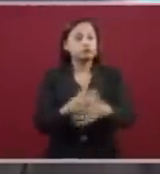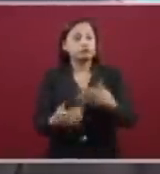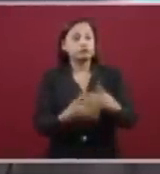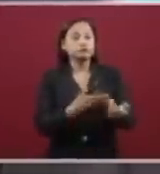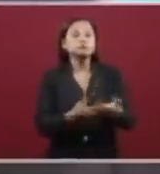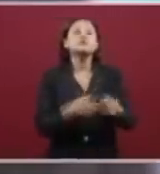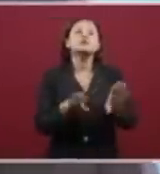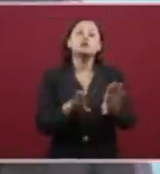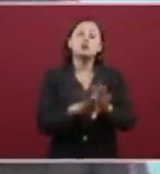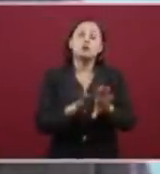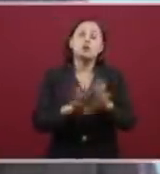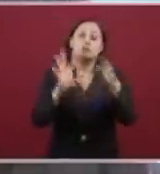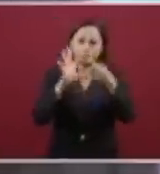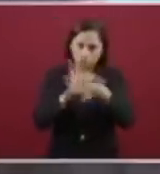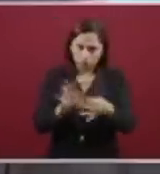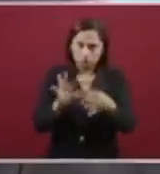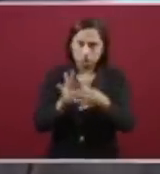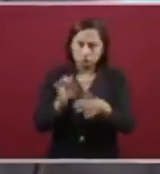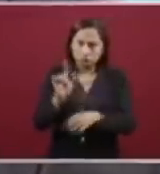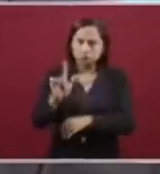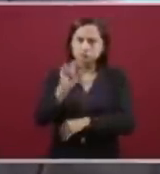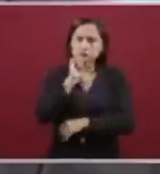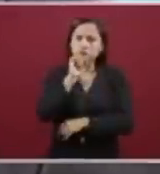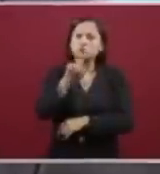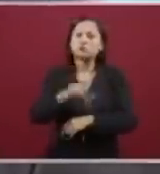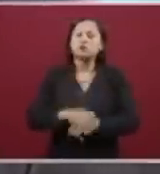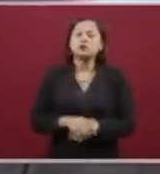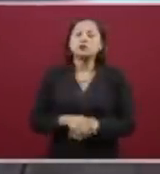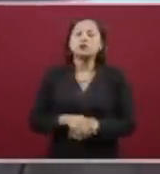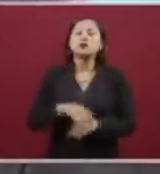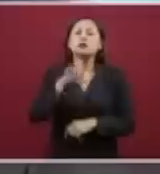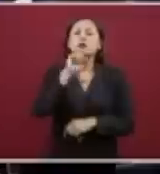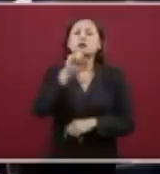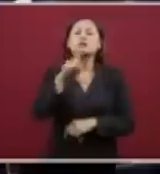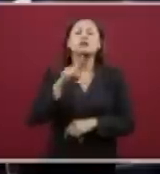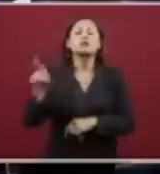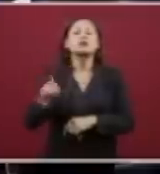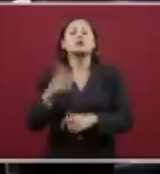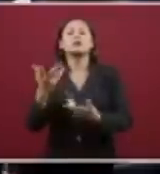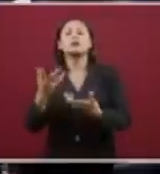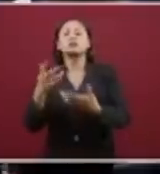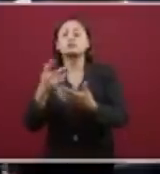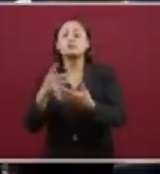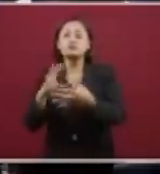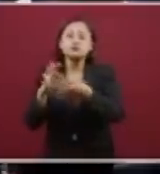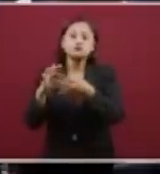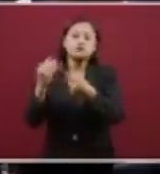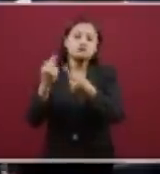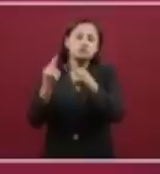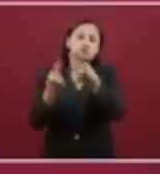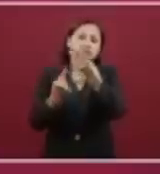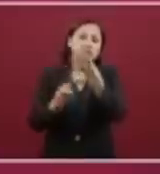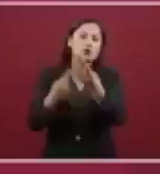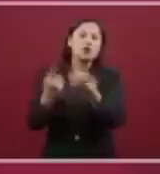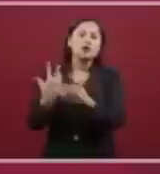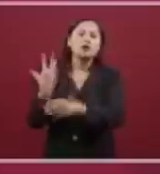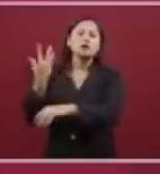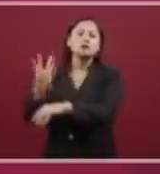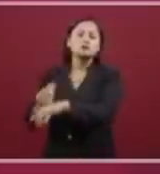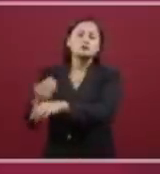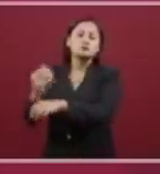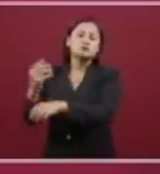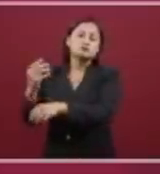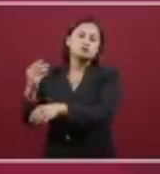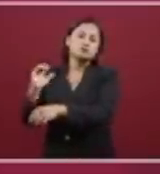los estudios para el aeropuerto de santa lucia lo que se hará el lunes con la presencia del señor